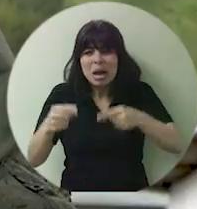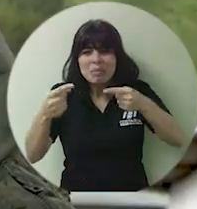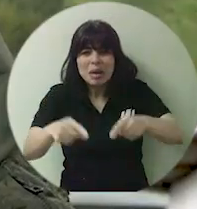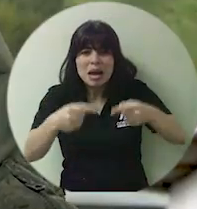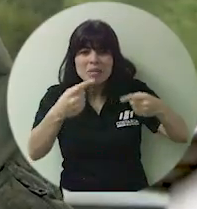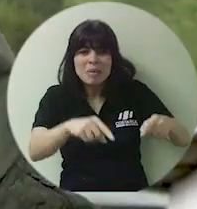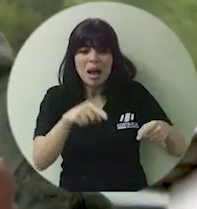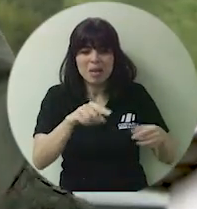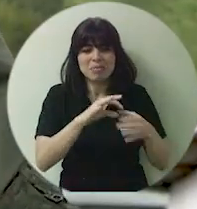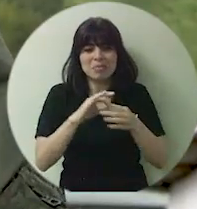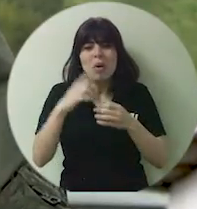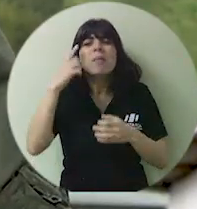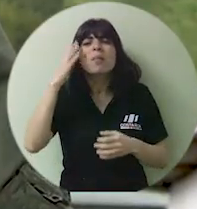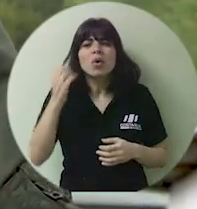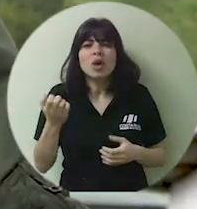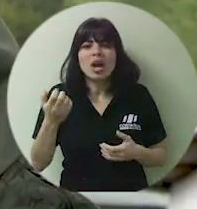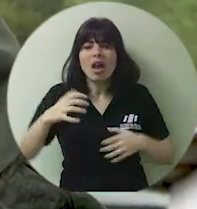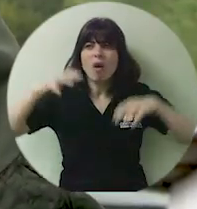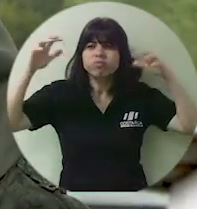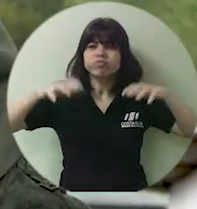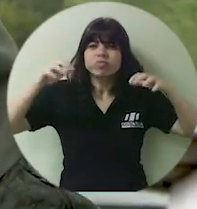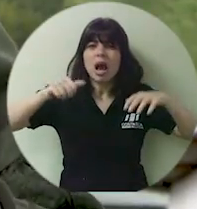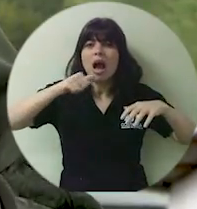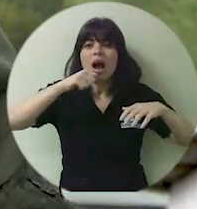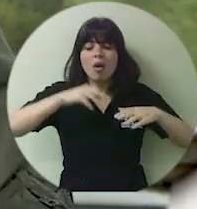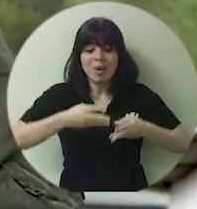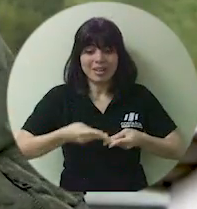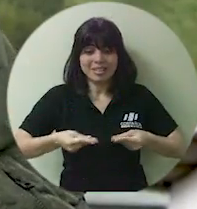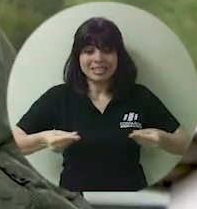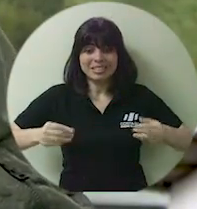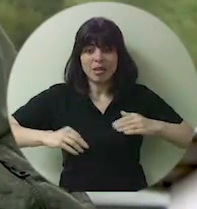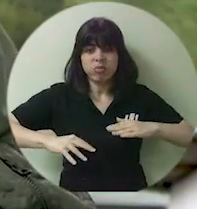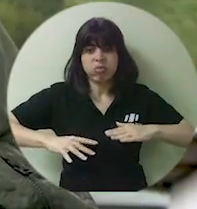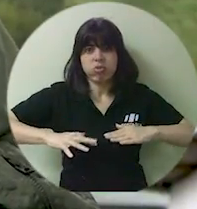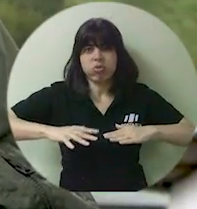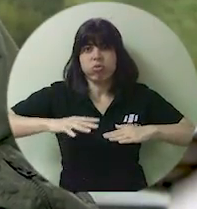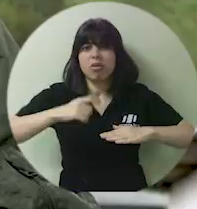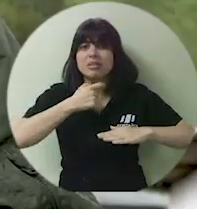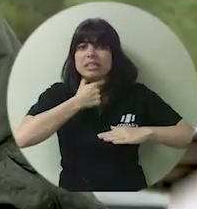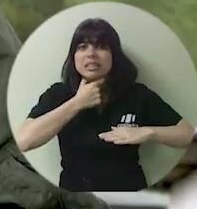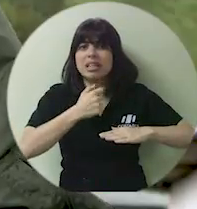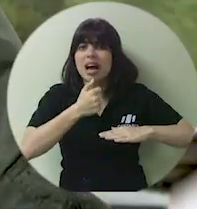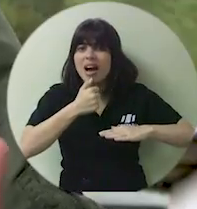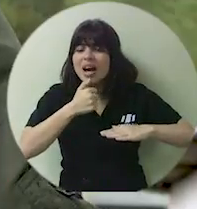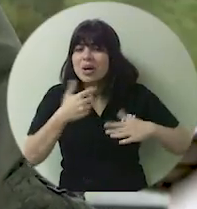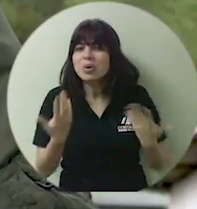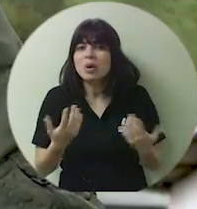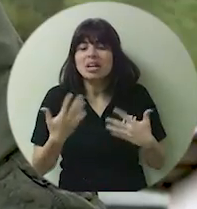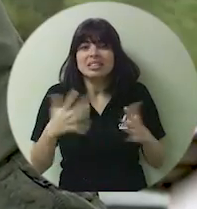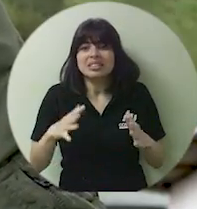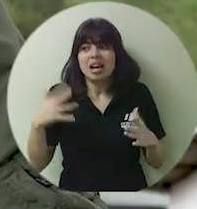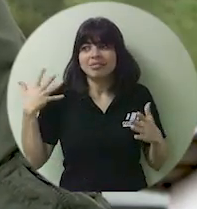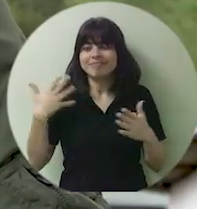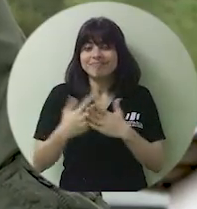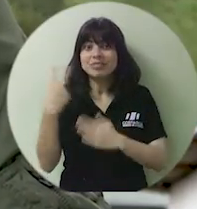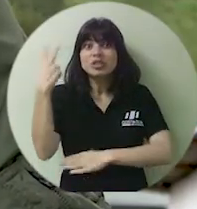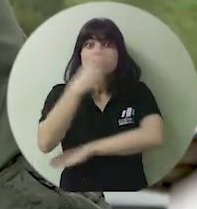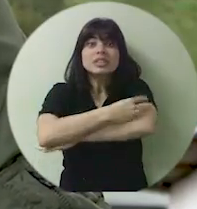fenómenos asociados a la alta saturación de agua en los suelos del país. Tenemos ya largos días de